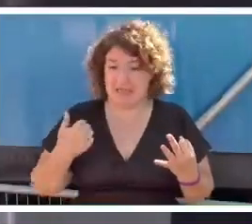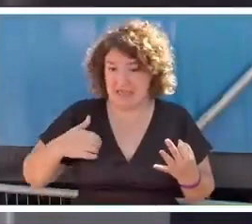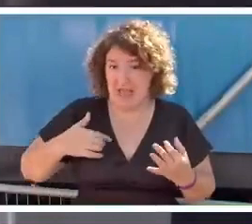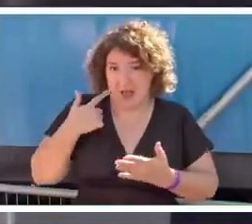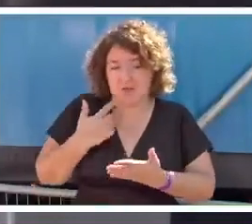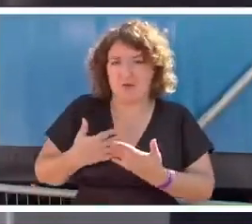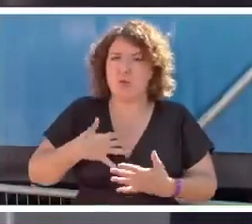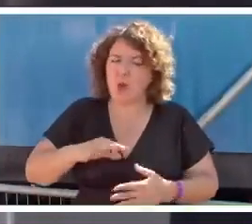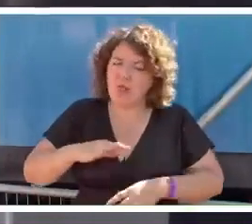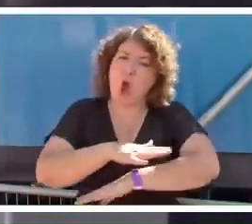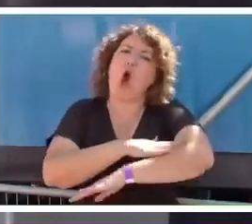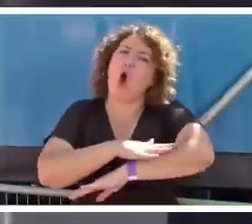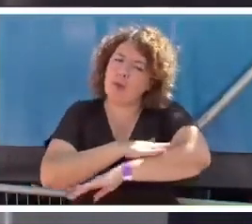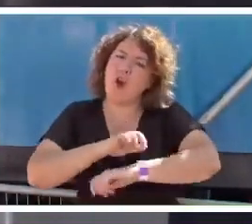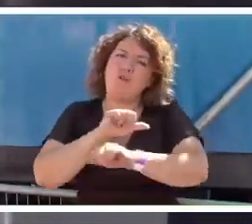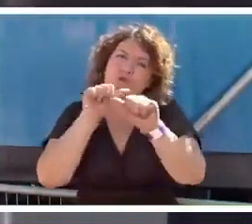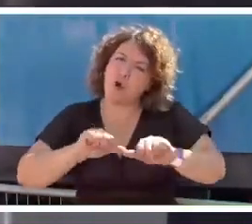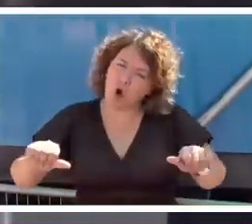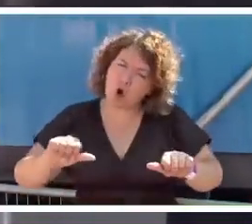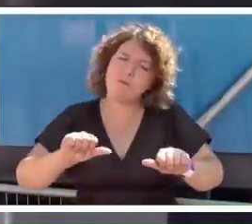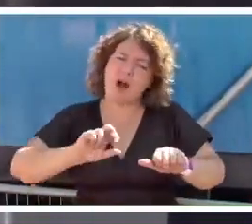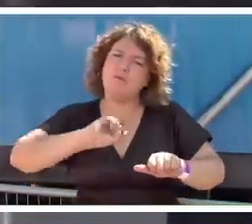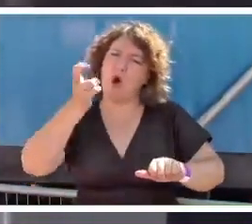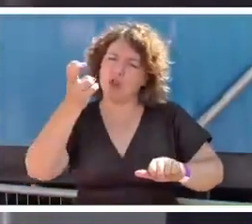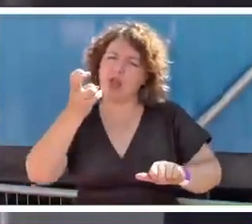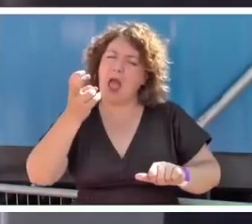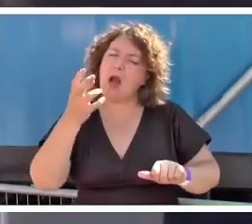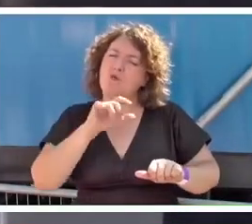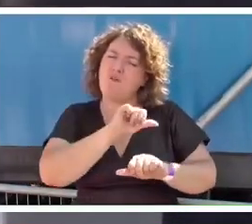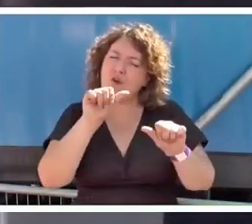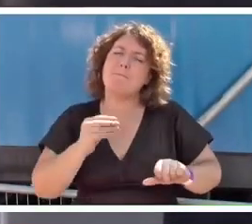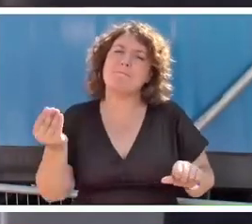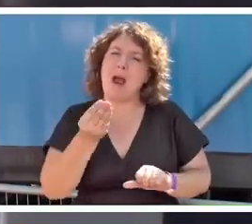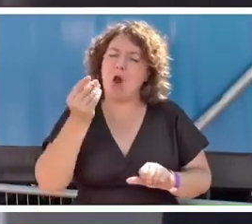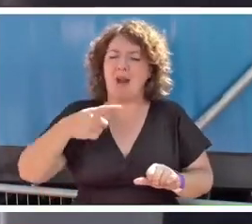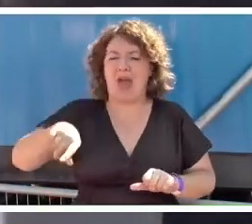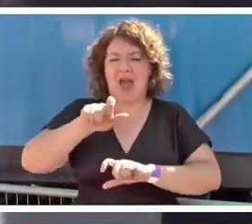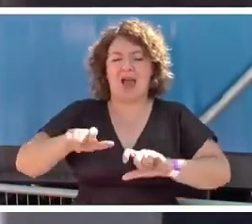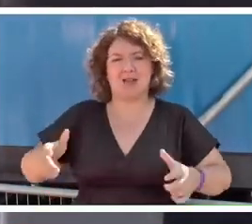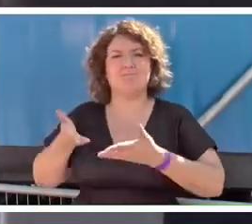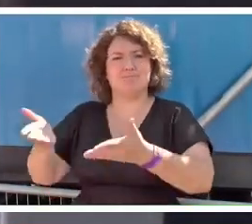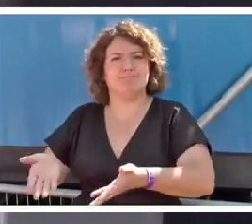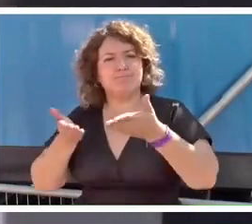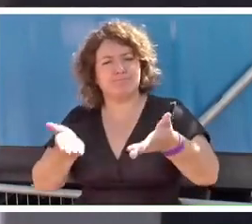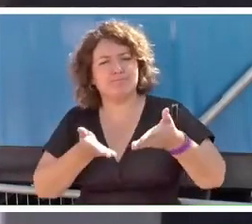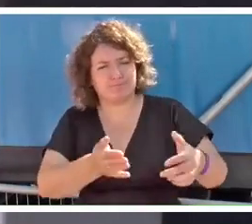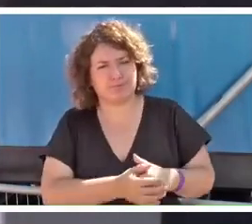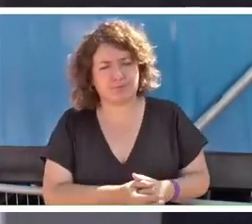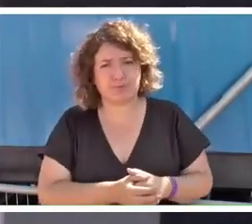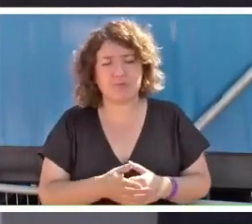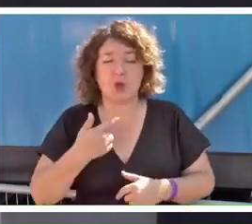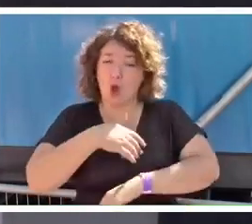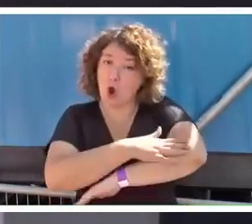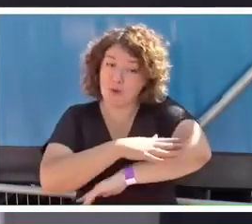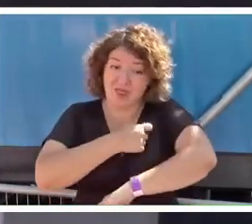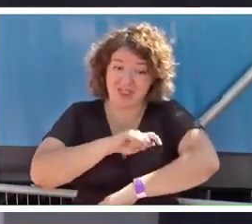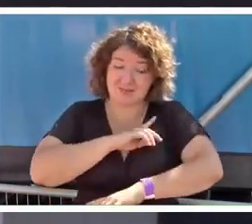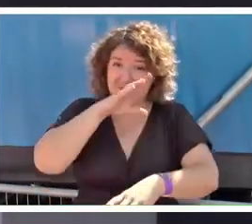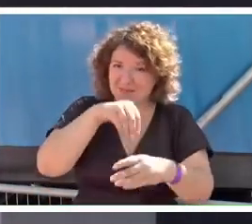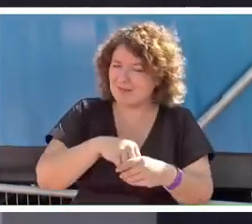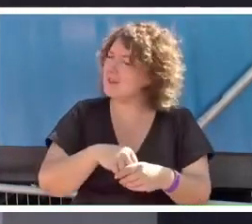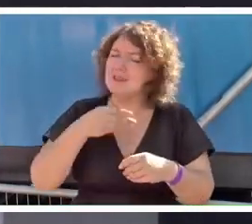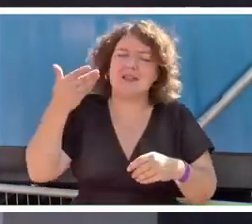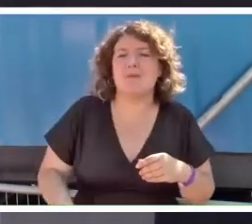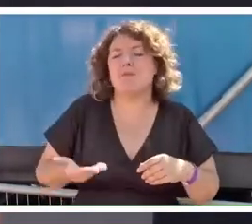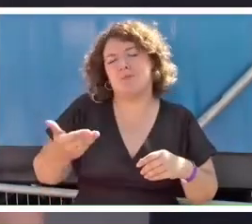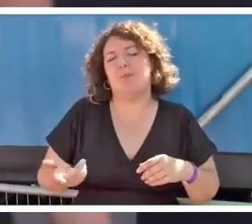puede gobernar mejor y para la gente. Que nuestra aportación en el Gobierno de España ha sido vital